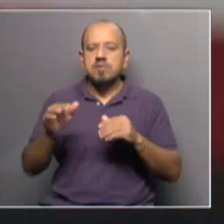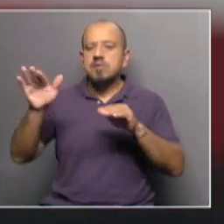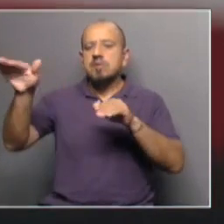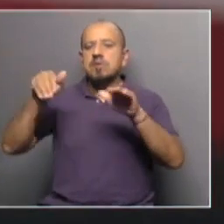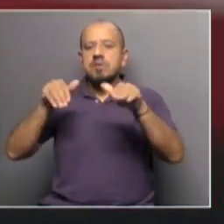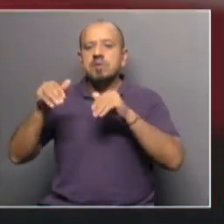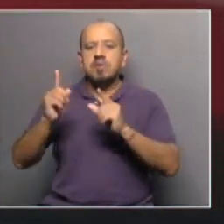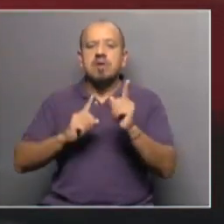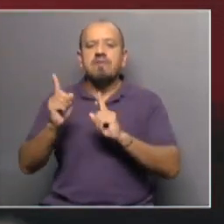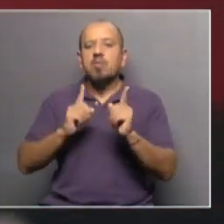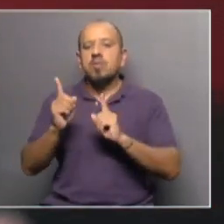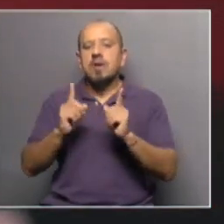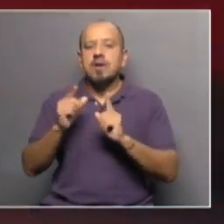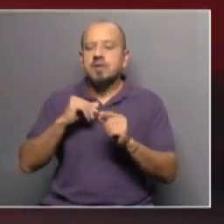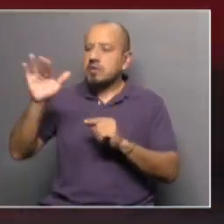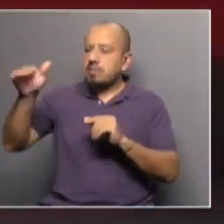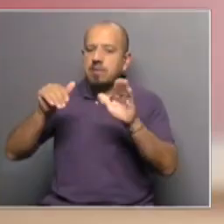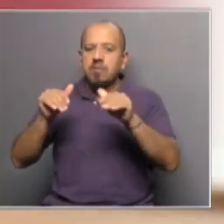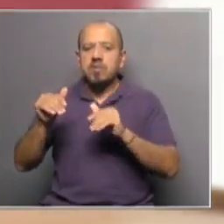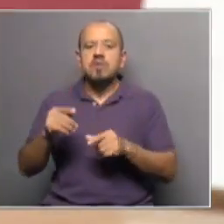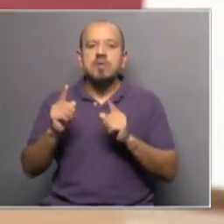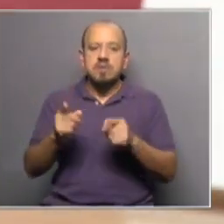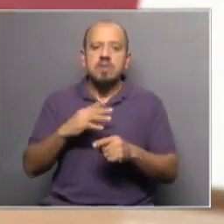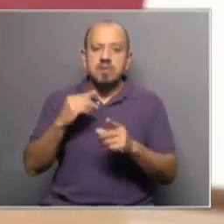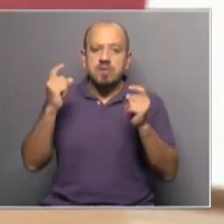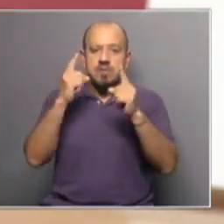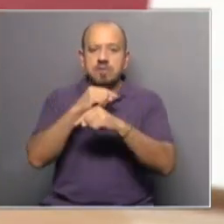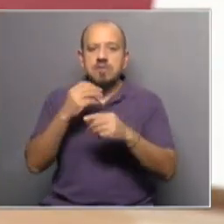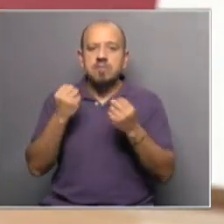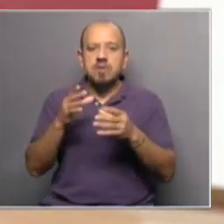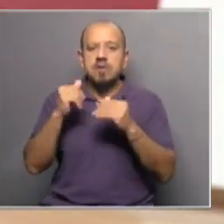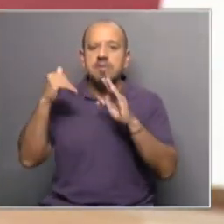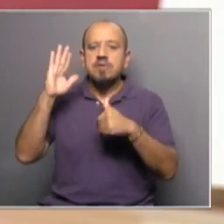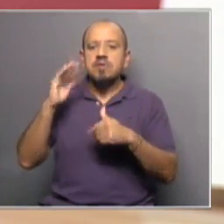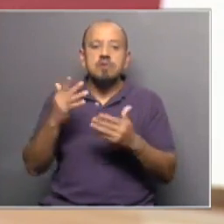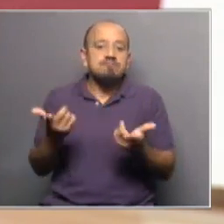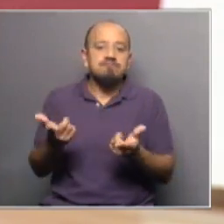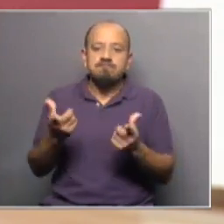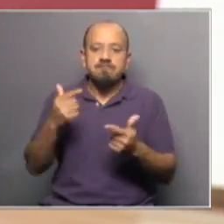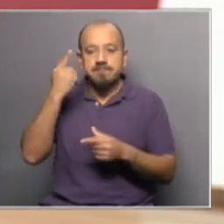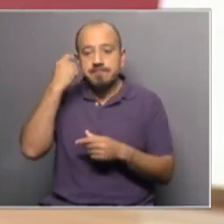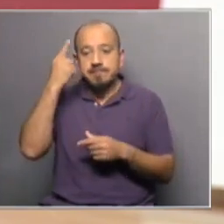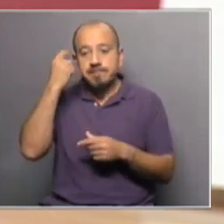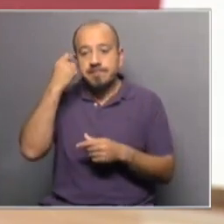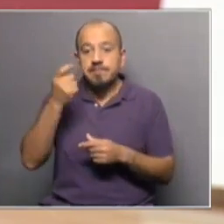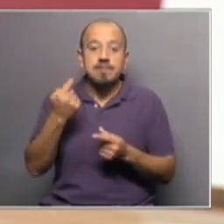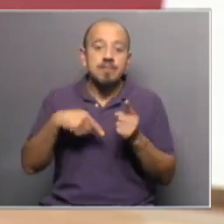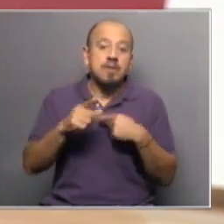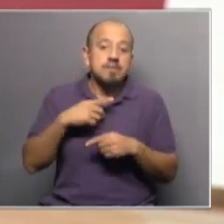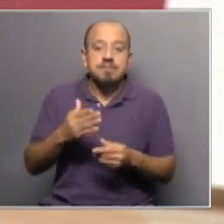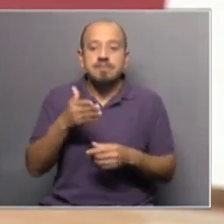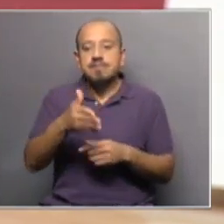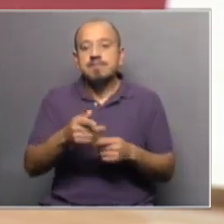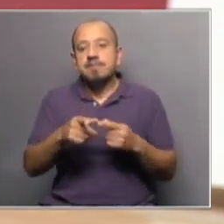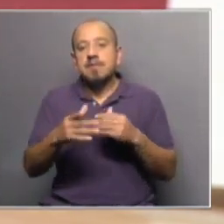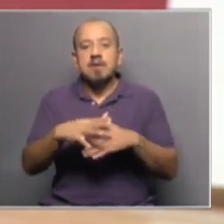de la facultad, de un lado del otro, pero también nos costaba un montón porque la mayoría no teníamos experiencia, entonces éramos un equipo que íbamos, teníamos un